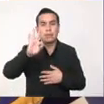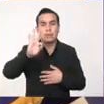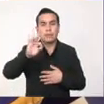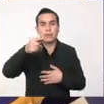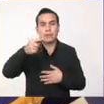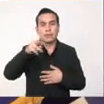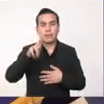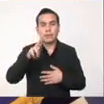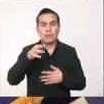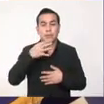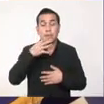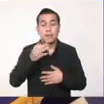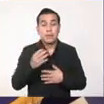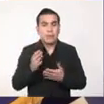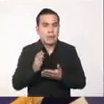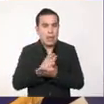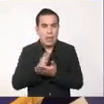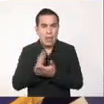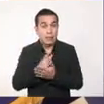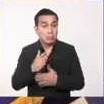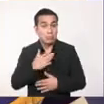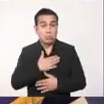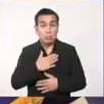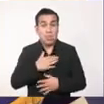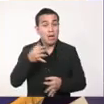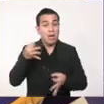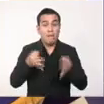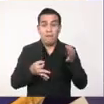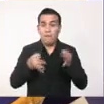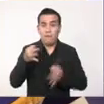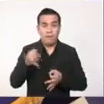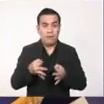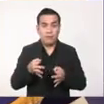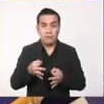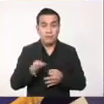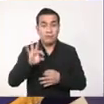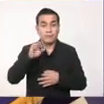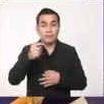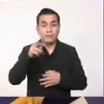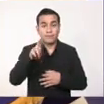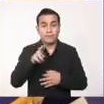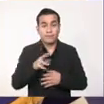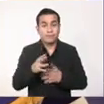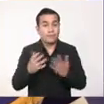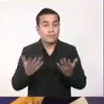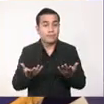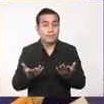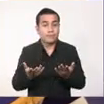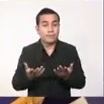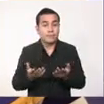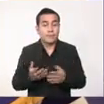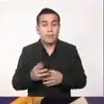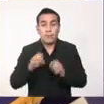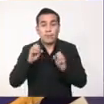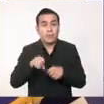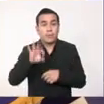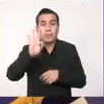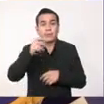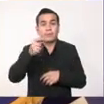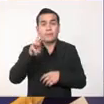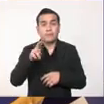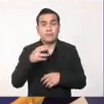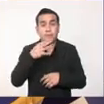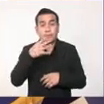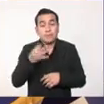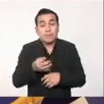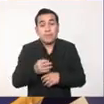solo incurrió en todo lo anterior, sino que además no tenía los requisitos para ser magistrado de cámara de segunda instancia, por lo tanto mucho menos podía ser fiscal general,